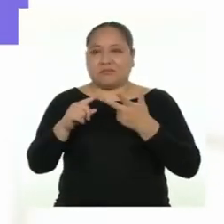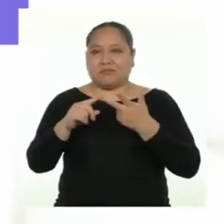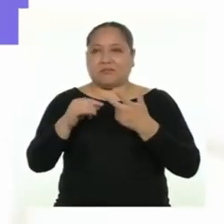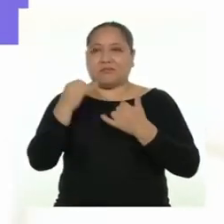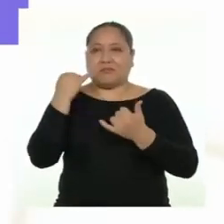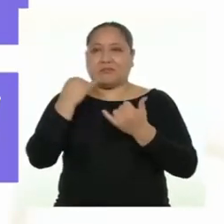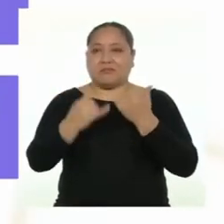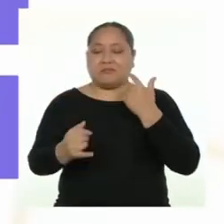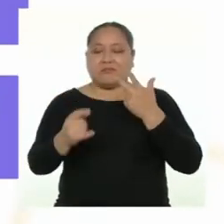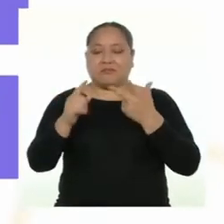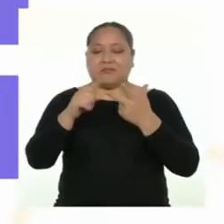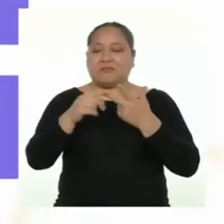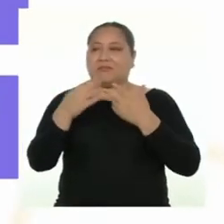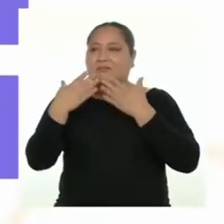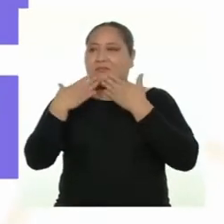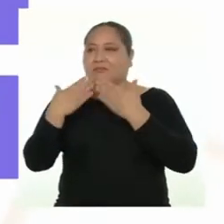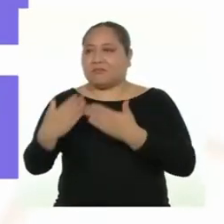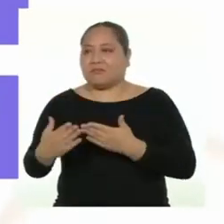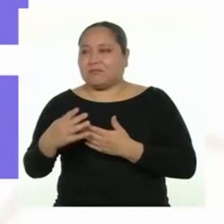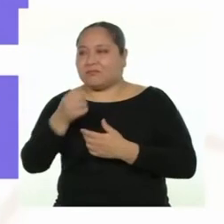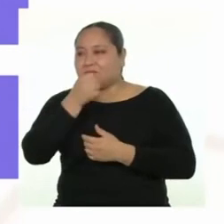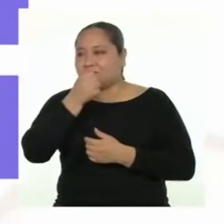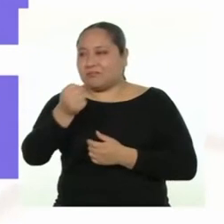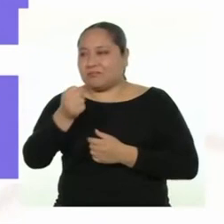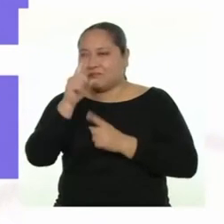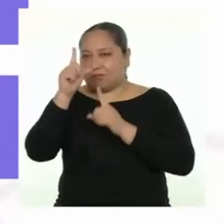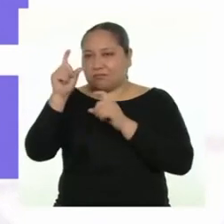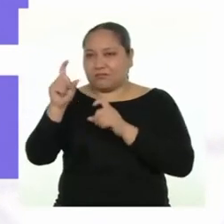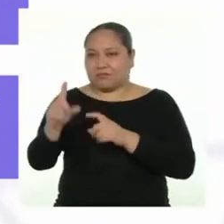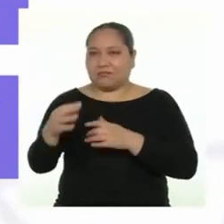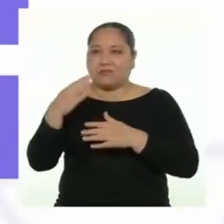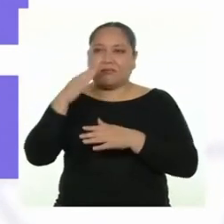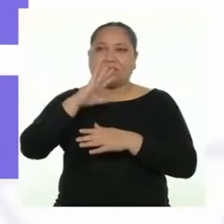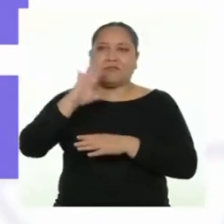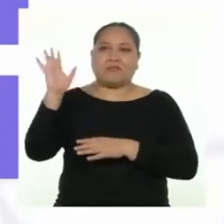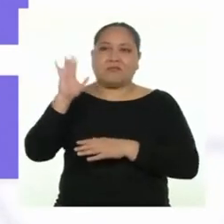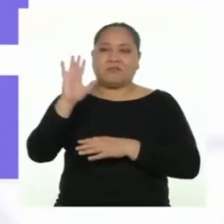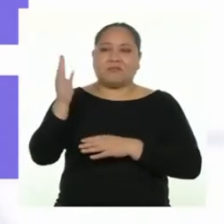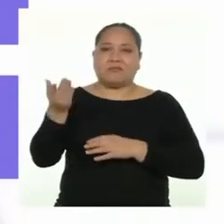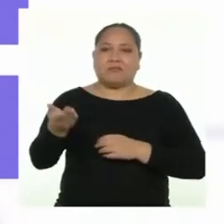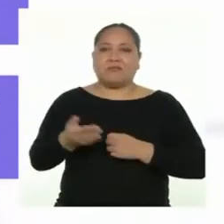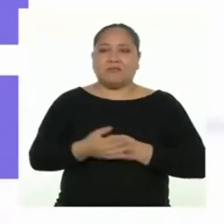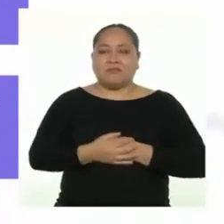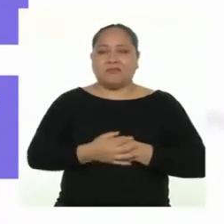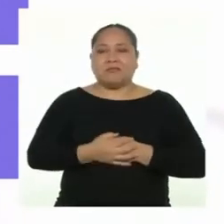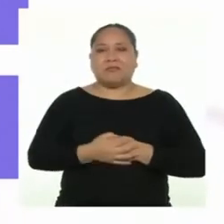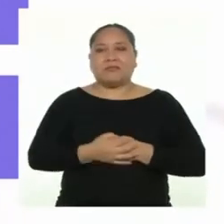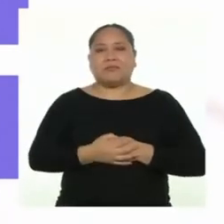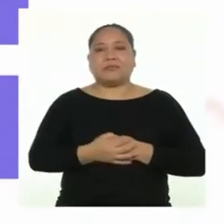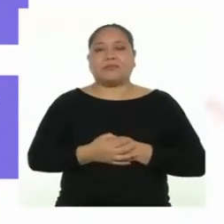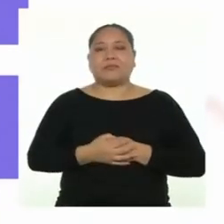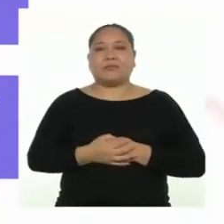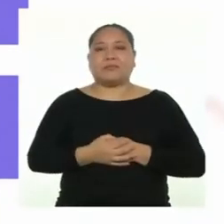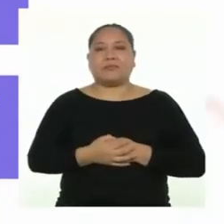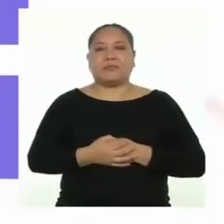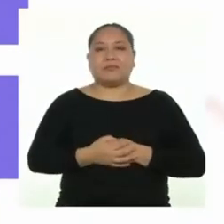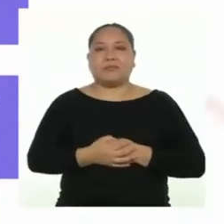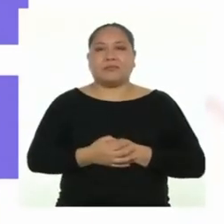Y en el cierre se agradece por la entrevista y se despide.